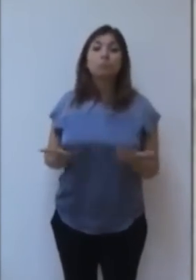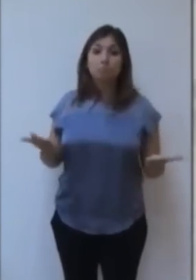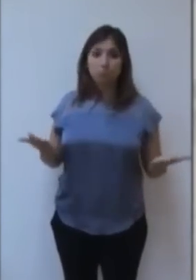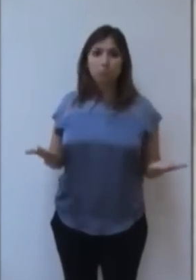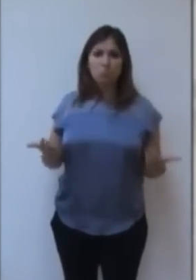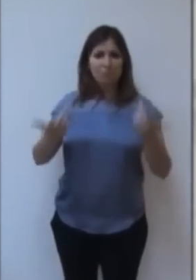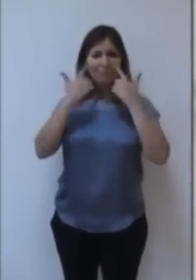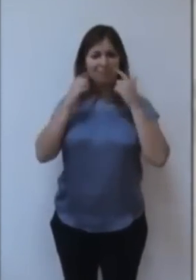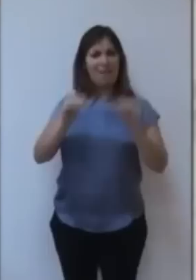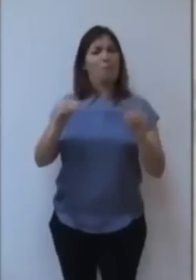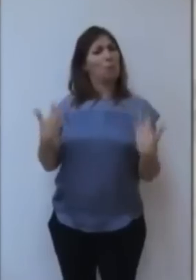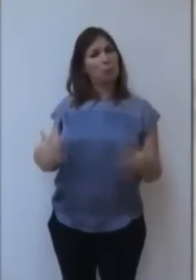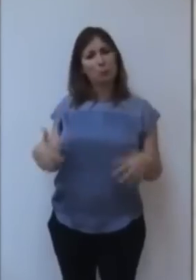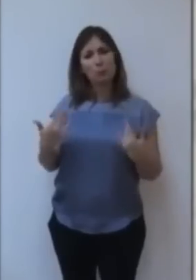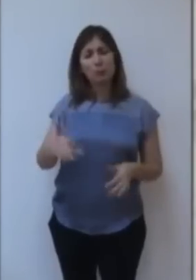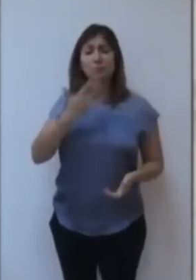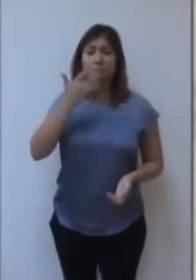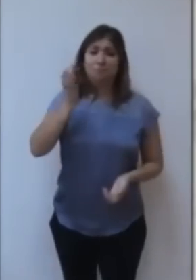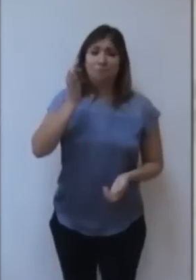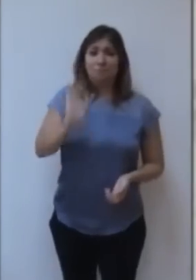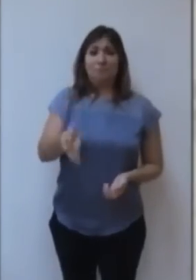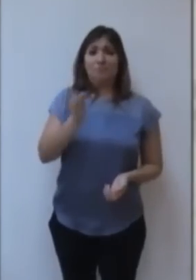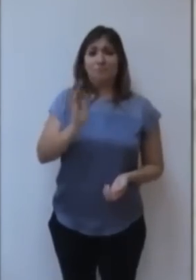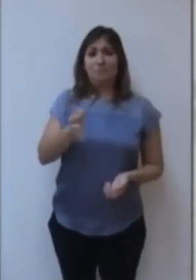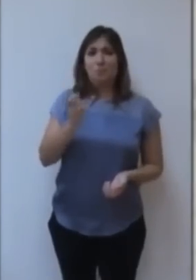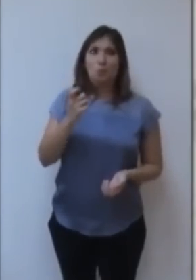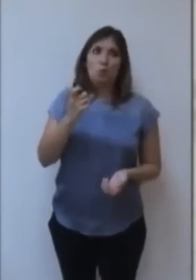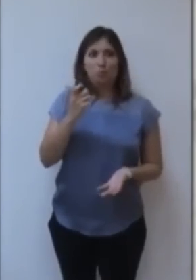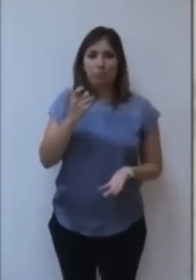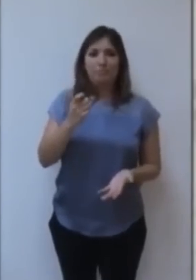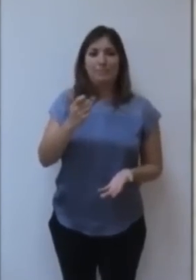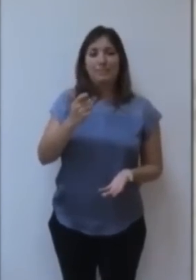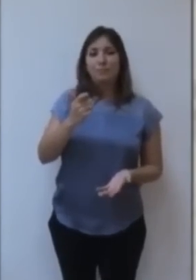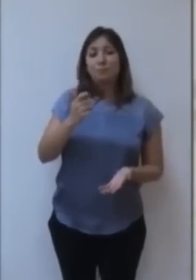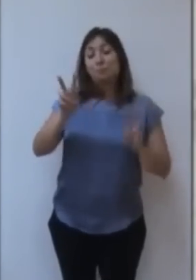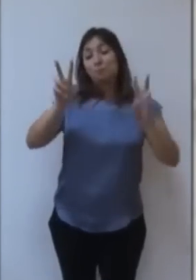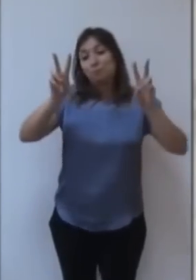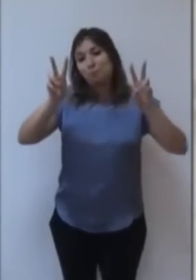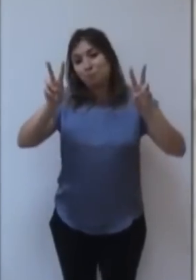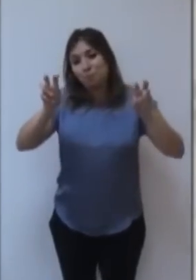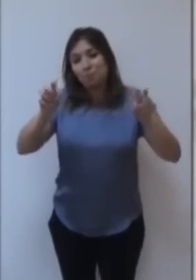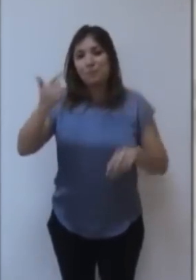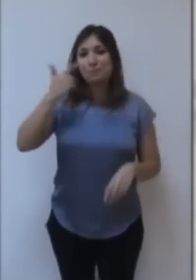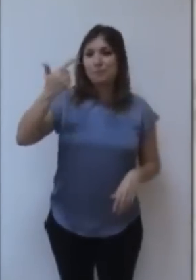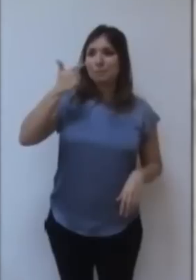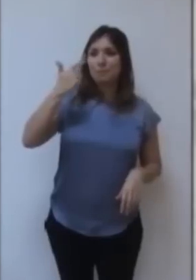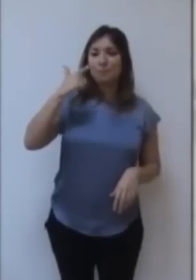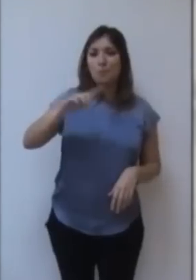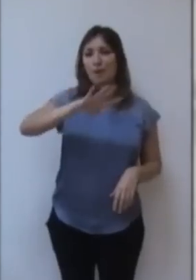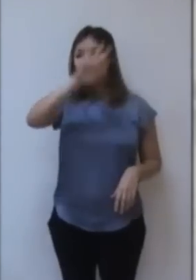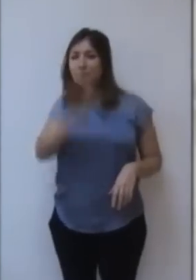Esto es muy llamativo porque sí es verdad que y es muy cierto, ¿no? La imagen general no ayuda, ¿no?